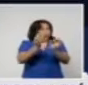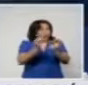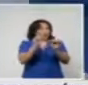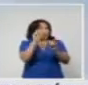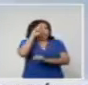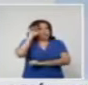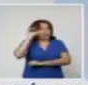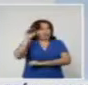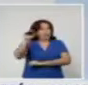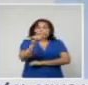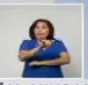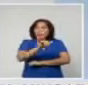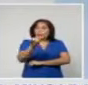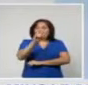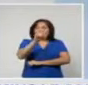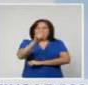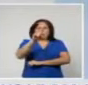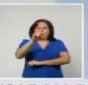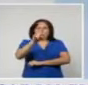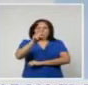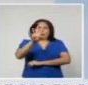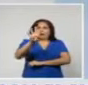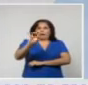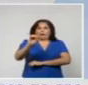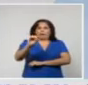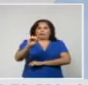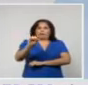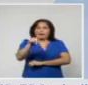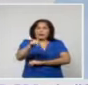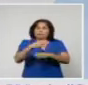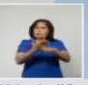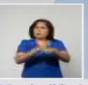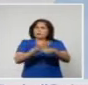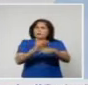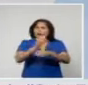ingresados, 240, que representan el